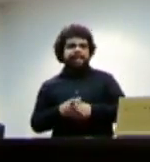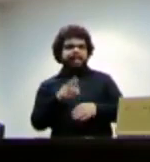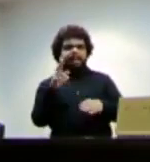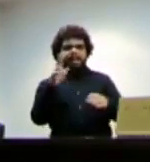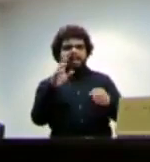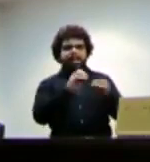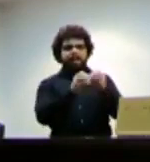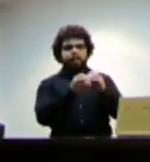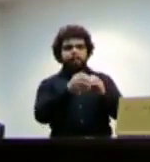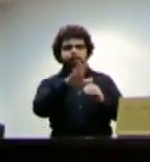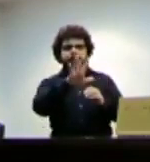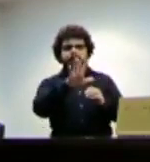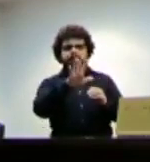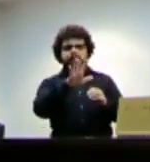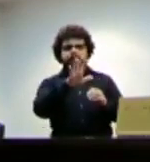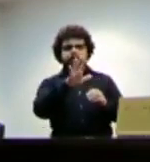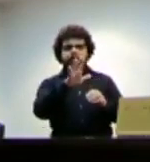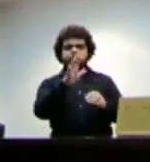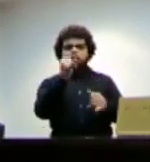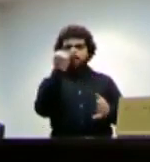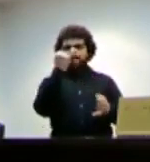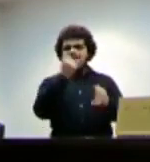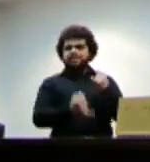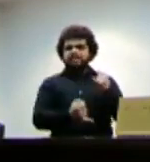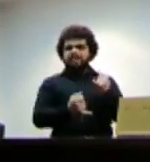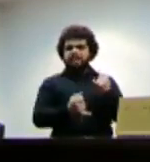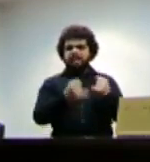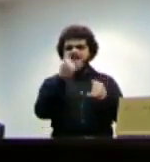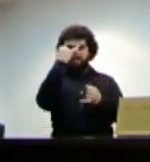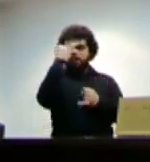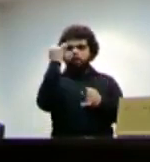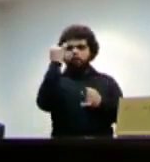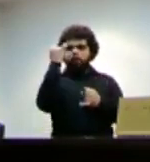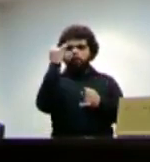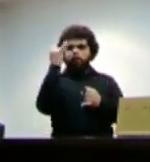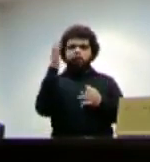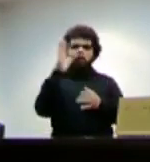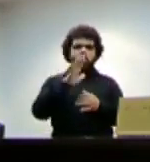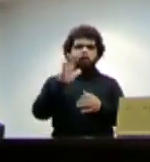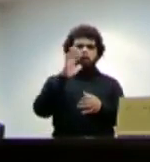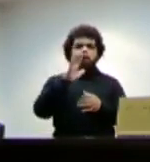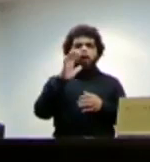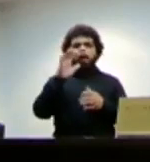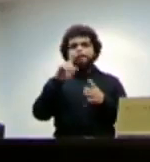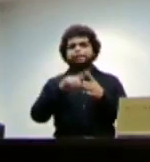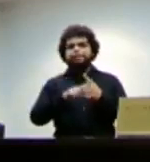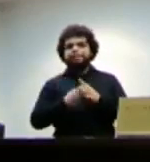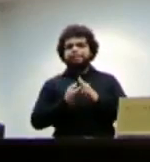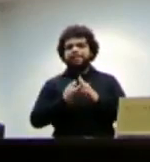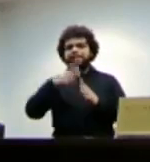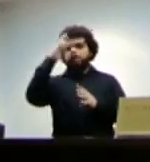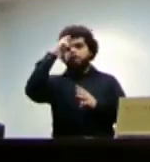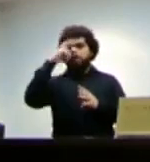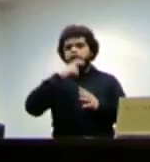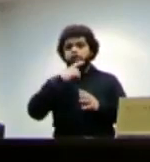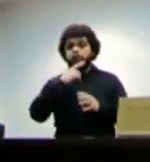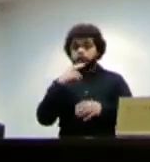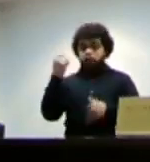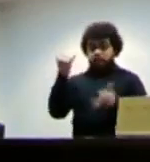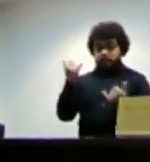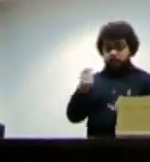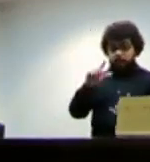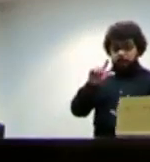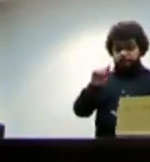en julio, finales de julio, principios de agosto. ¿De este año? Del año pasado. Del año pasado. y la unidad 6